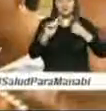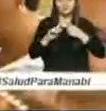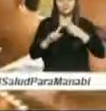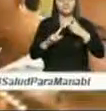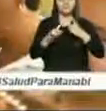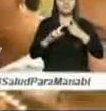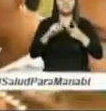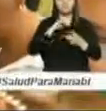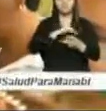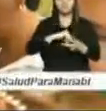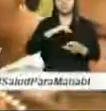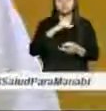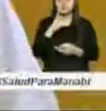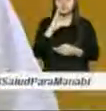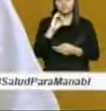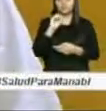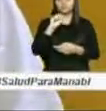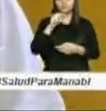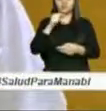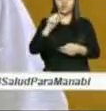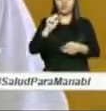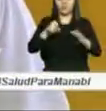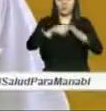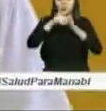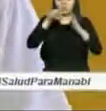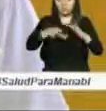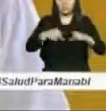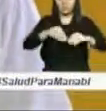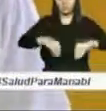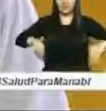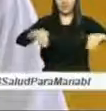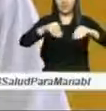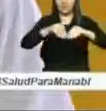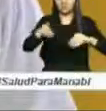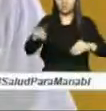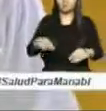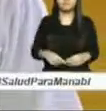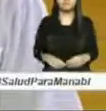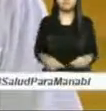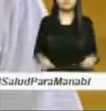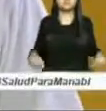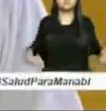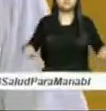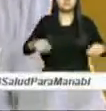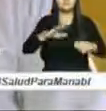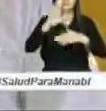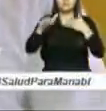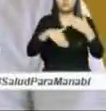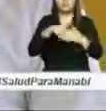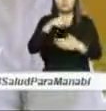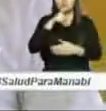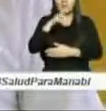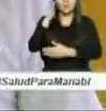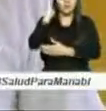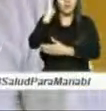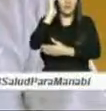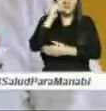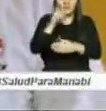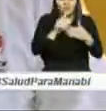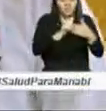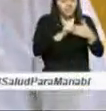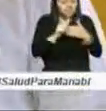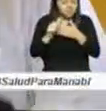de Tosagua por haber donado el terreno. Todas estas obras las dirige nuestro servicio de contratación